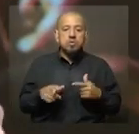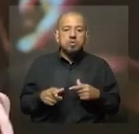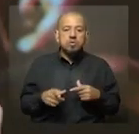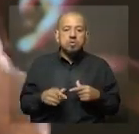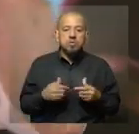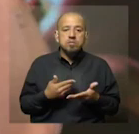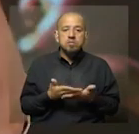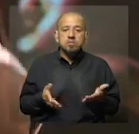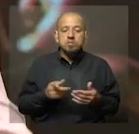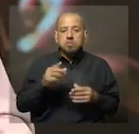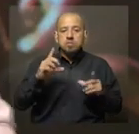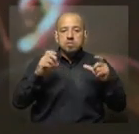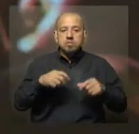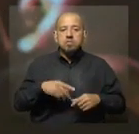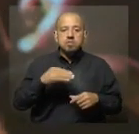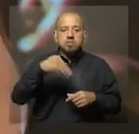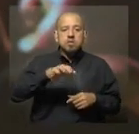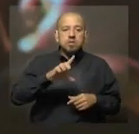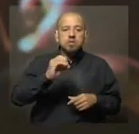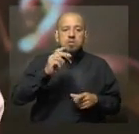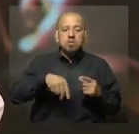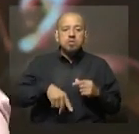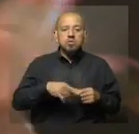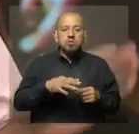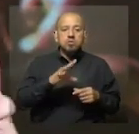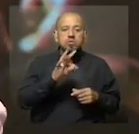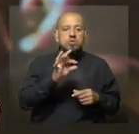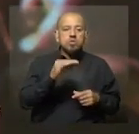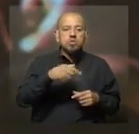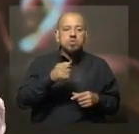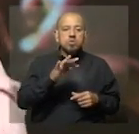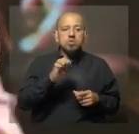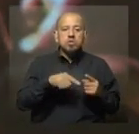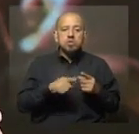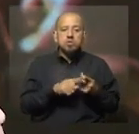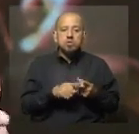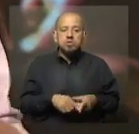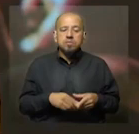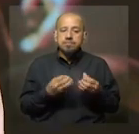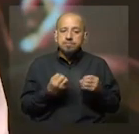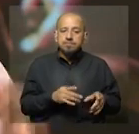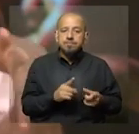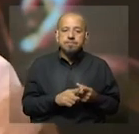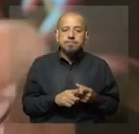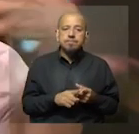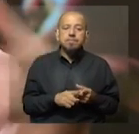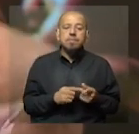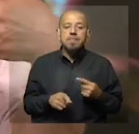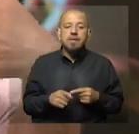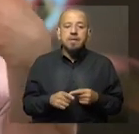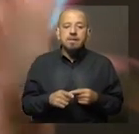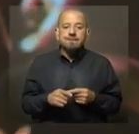me mostraba la foto, tenía melón, tenía tomate cherry, y eso son cultivos que va a perder. Esa situación es una situación